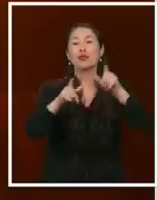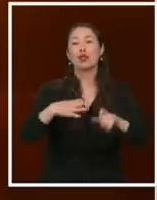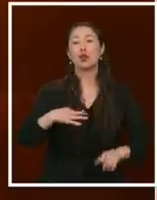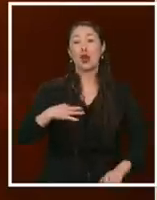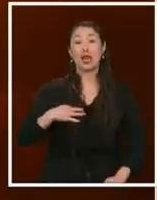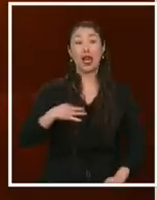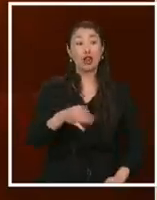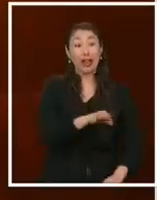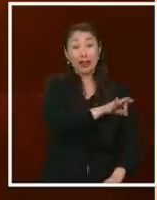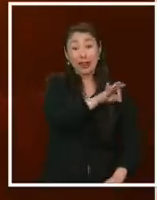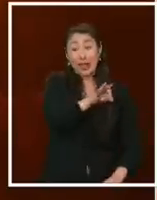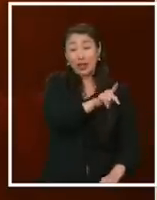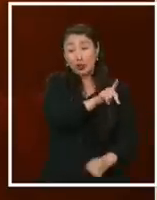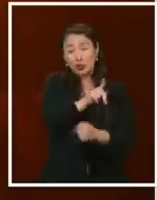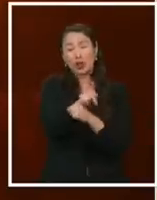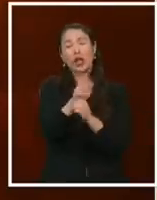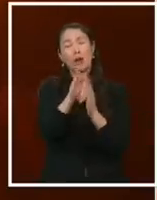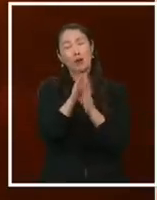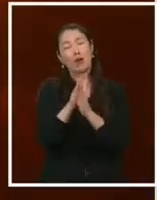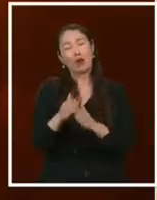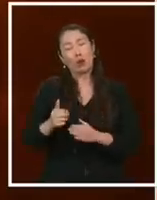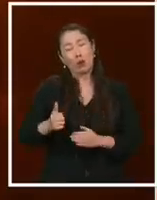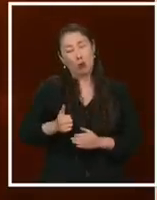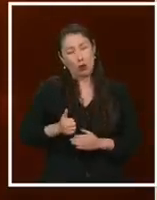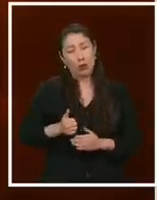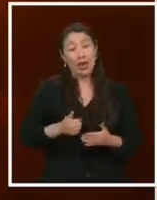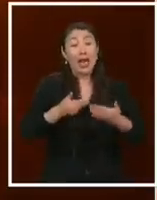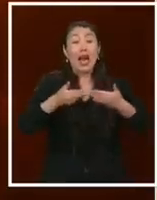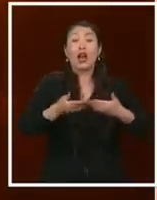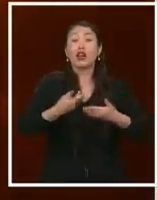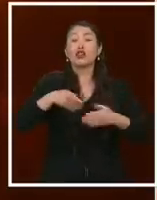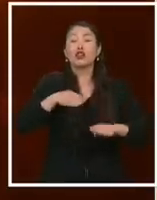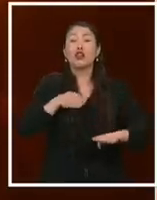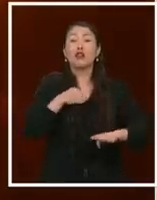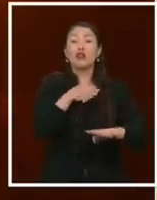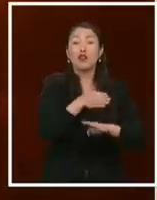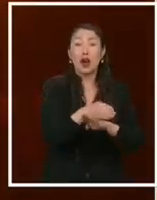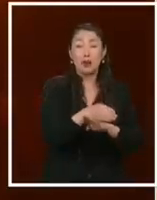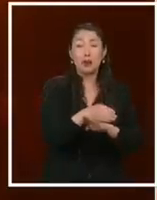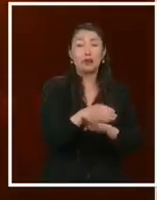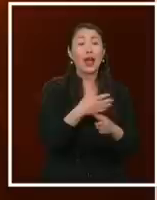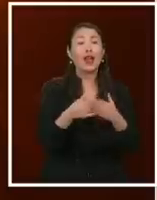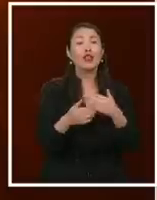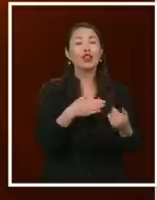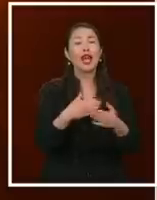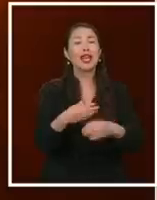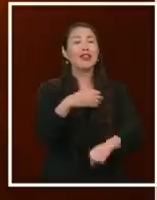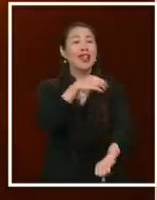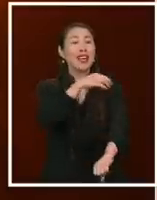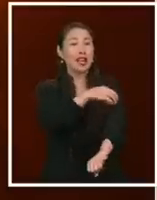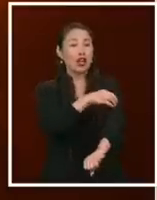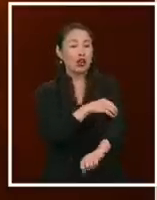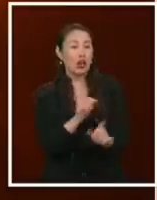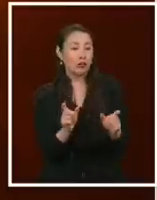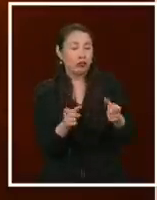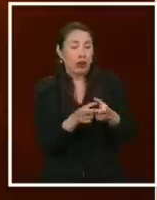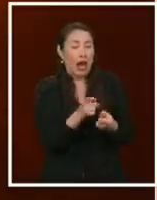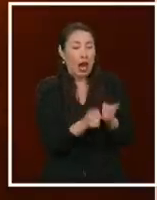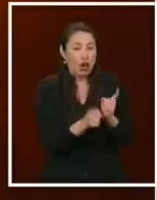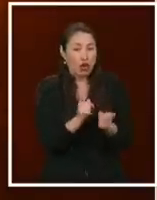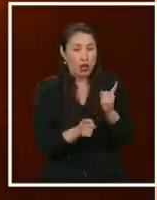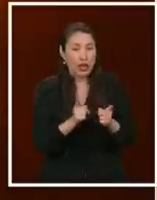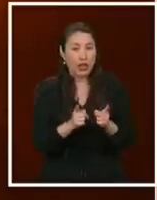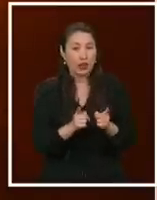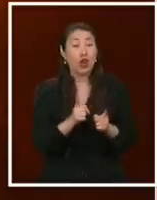las indicaciones que podamos dar. En este momento vamos en camino al COGRID regional. Vamos a tener la coordinación con